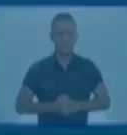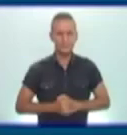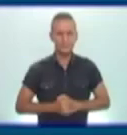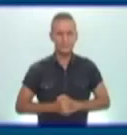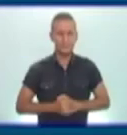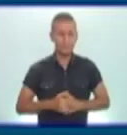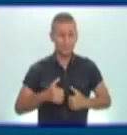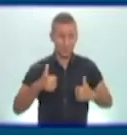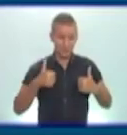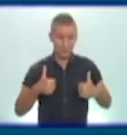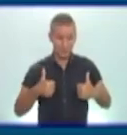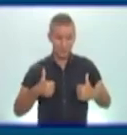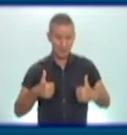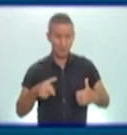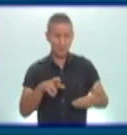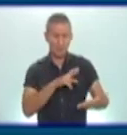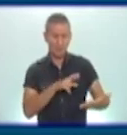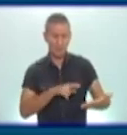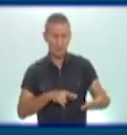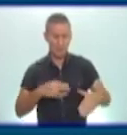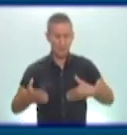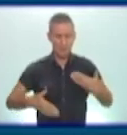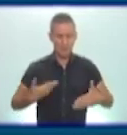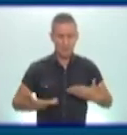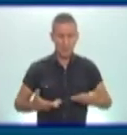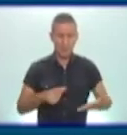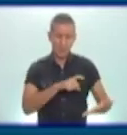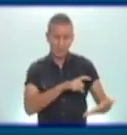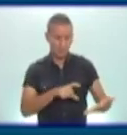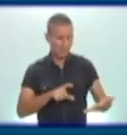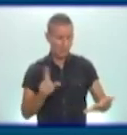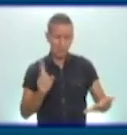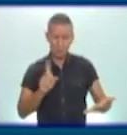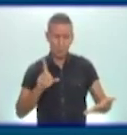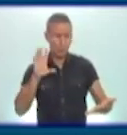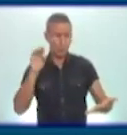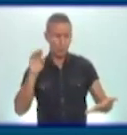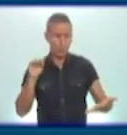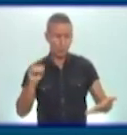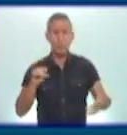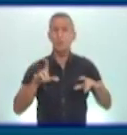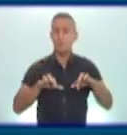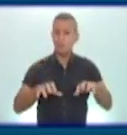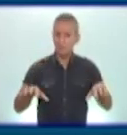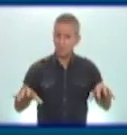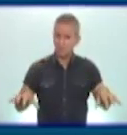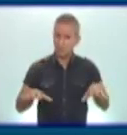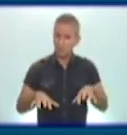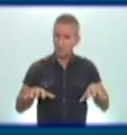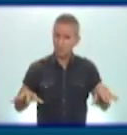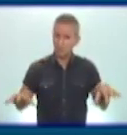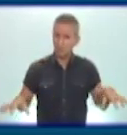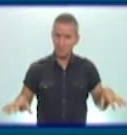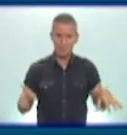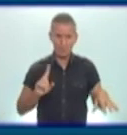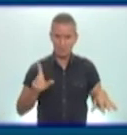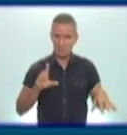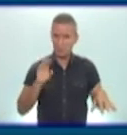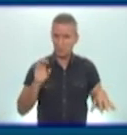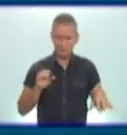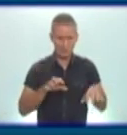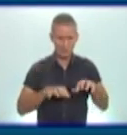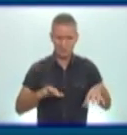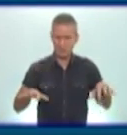Vamos entonces a revisar la actividad. En el texto no se habla del piano. Muy bien, fíjense que en el mismo se habla de la guitarra, del